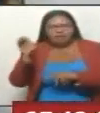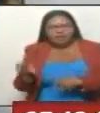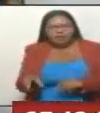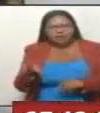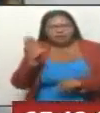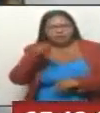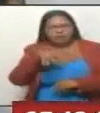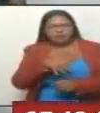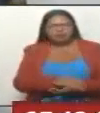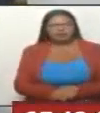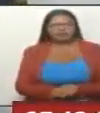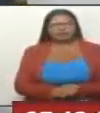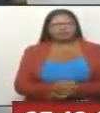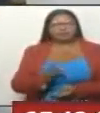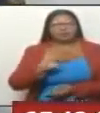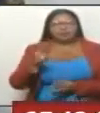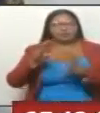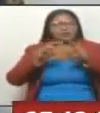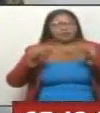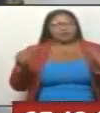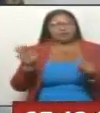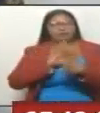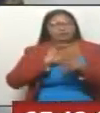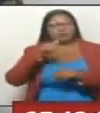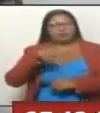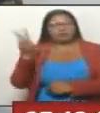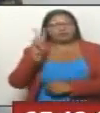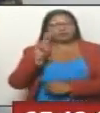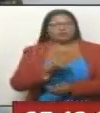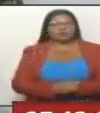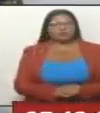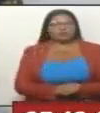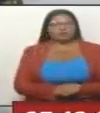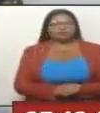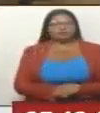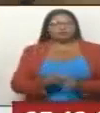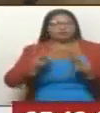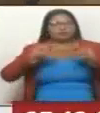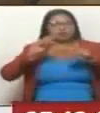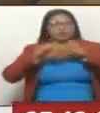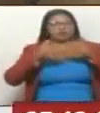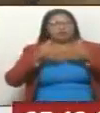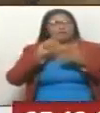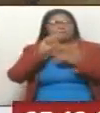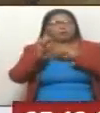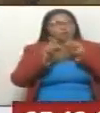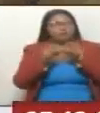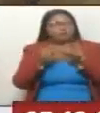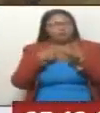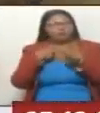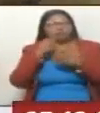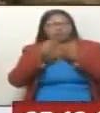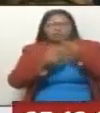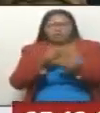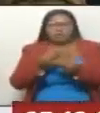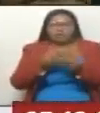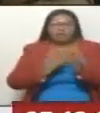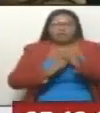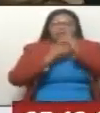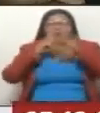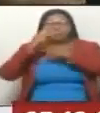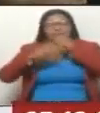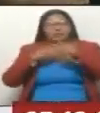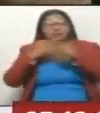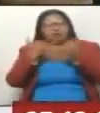la Soberanía Territorial. Así es, diputado, dejan con varias preguntas al aire. Una de las preguntas tiene que ver con esos dirigentes políticos que